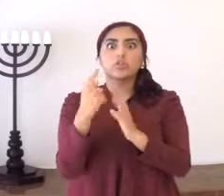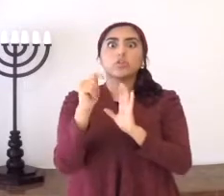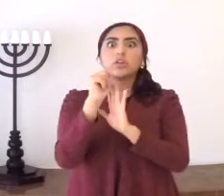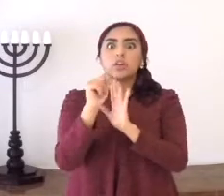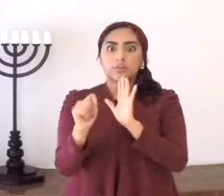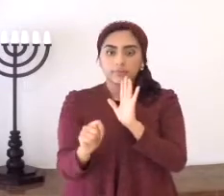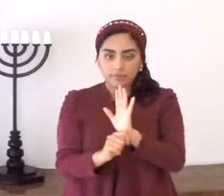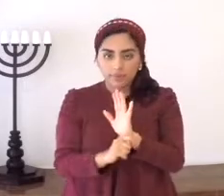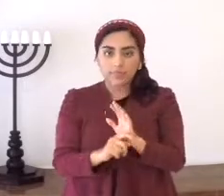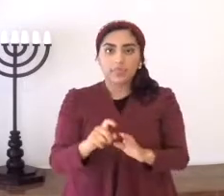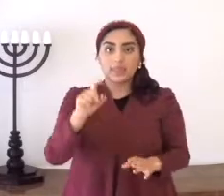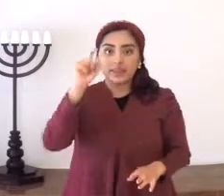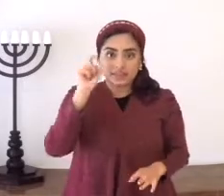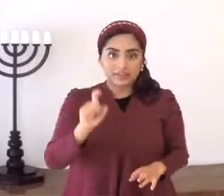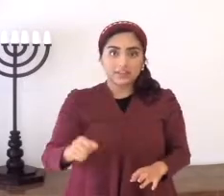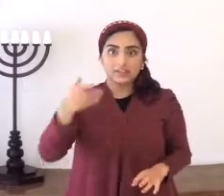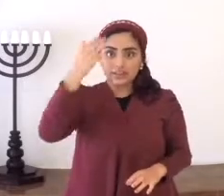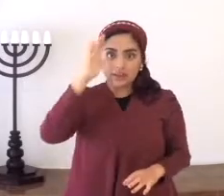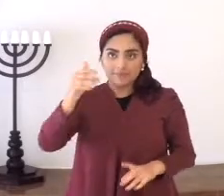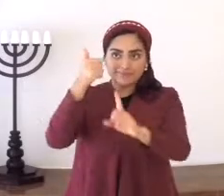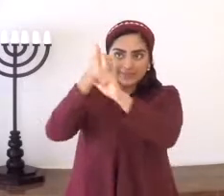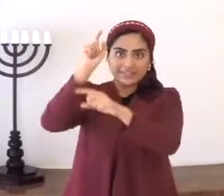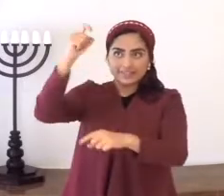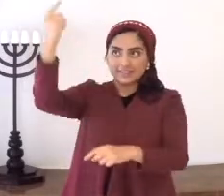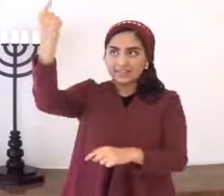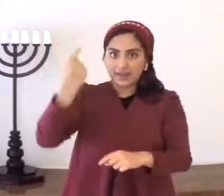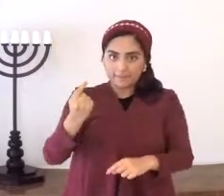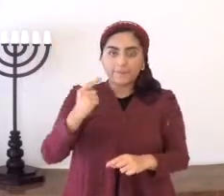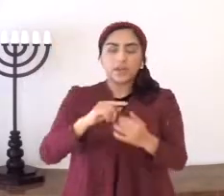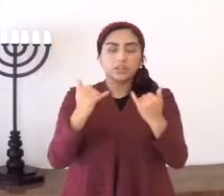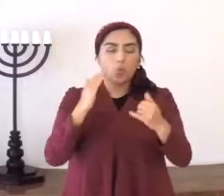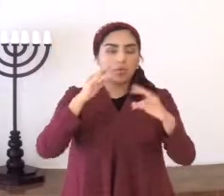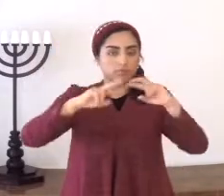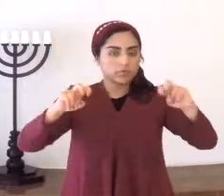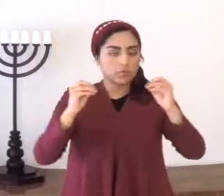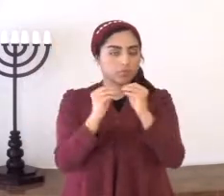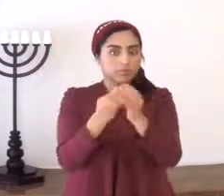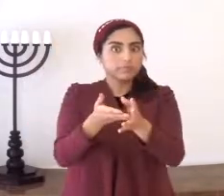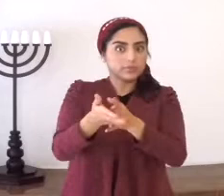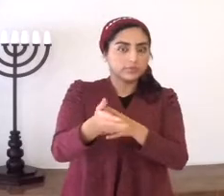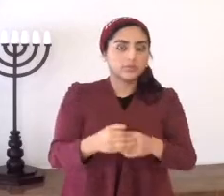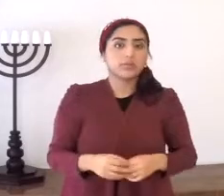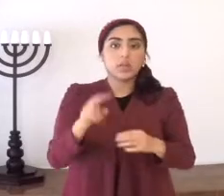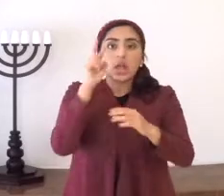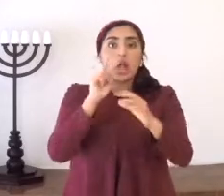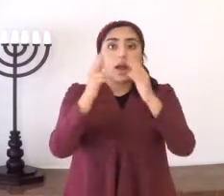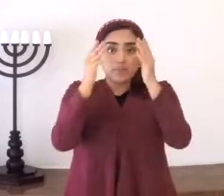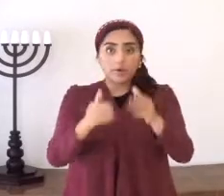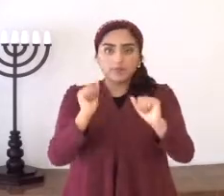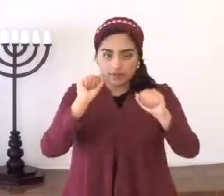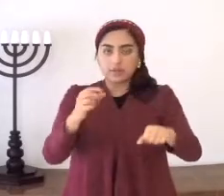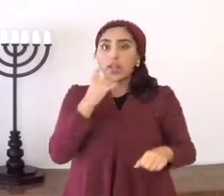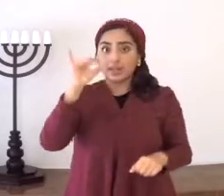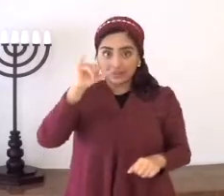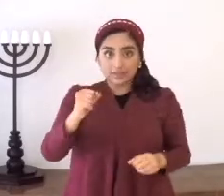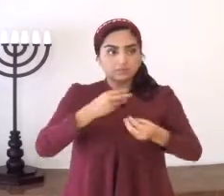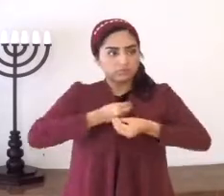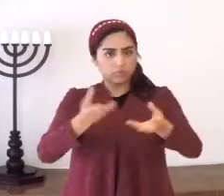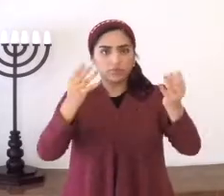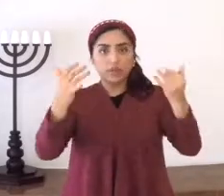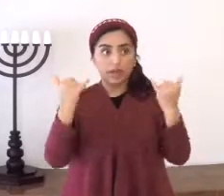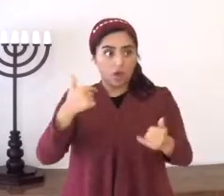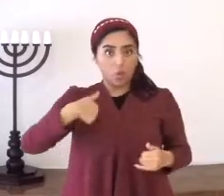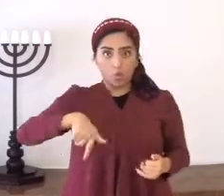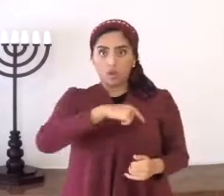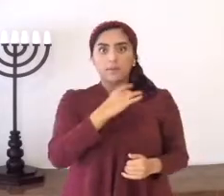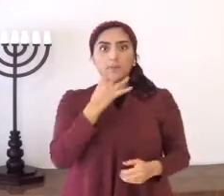Porque aquí se trataba del nuevo pacto y necesitaba que viniera Elohim mismo. Pero vamos a ir desglosando el tema. Un